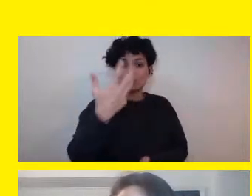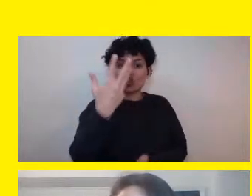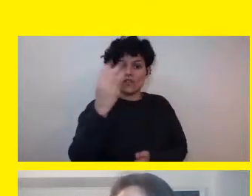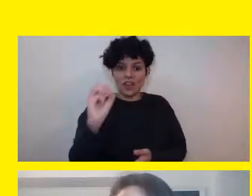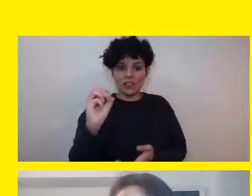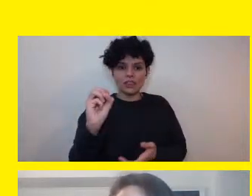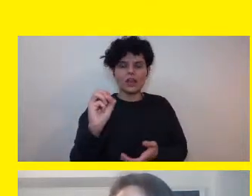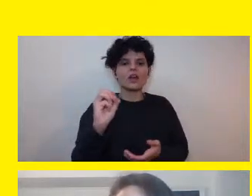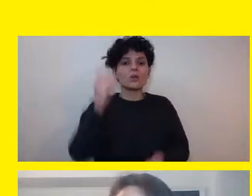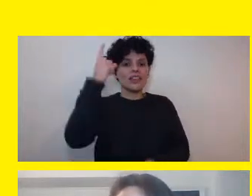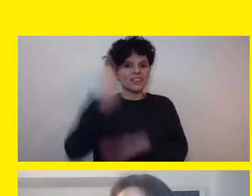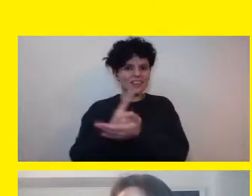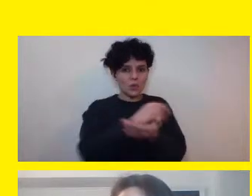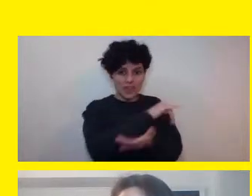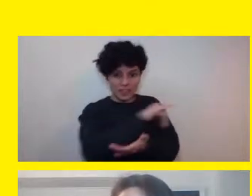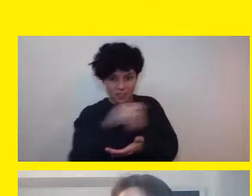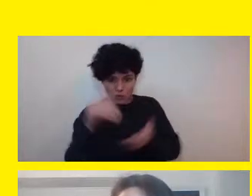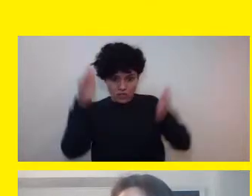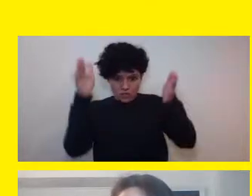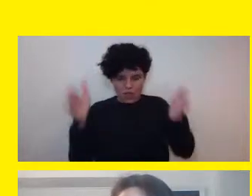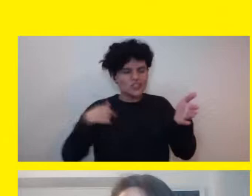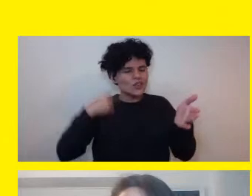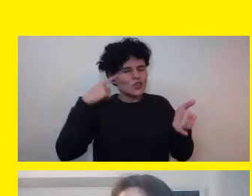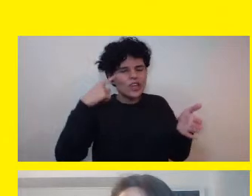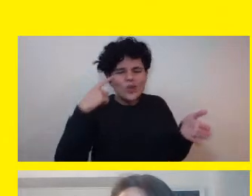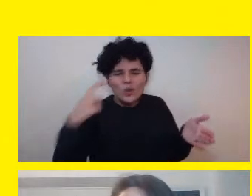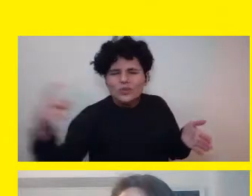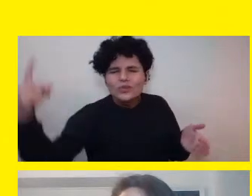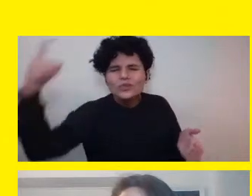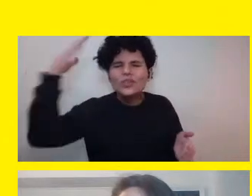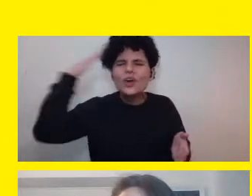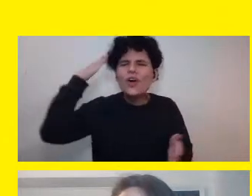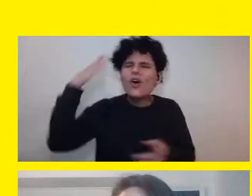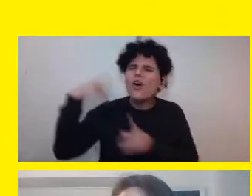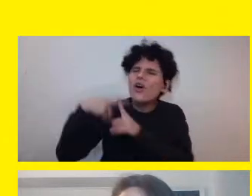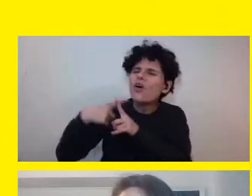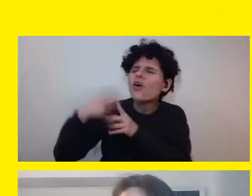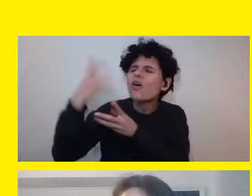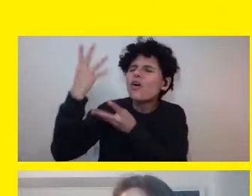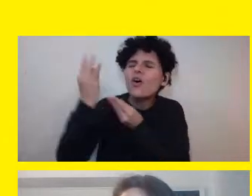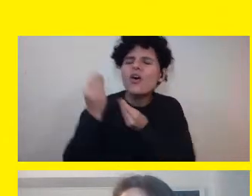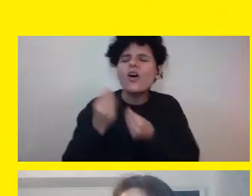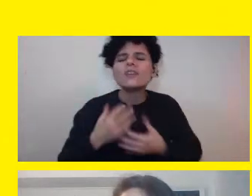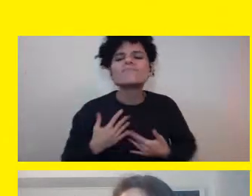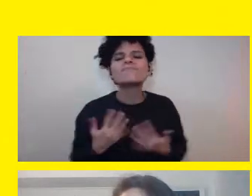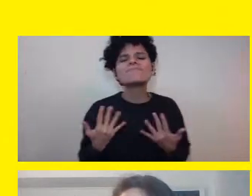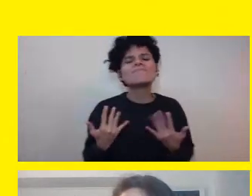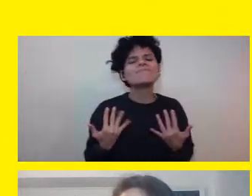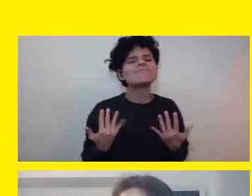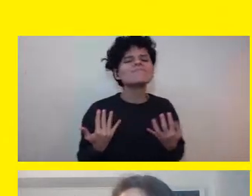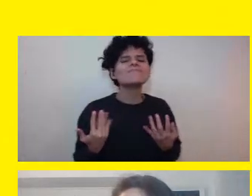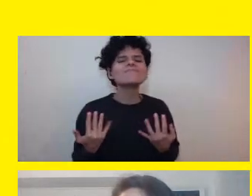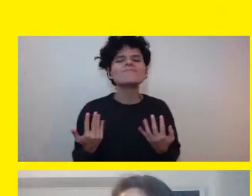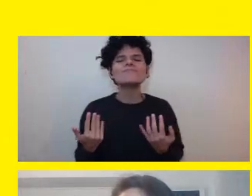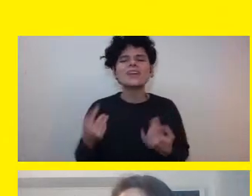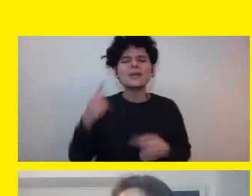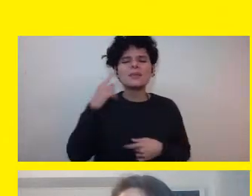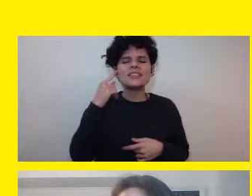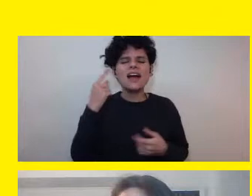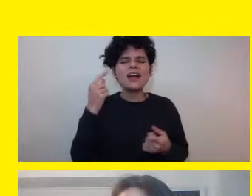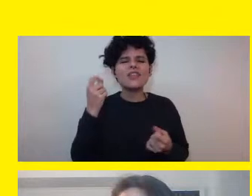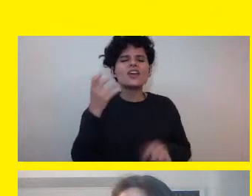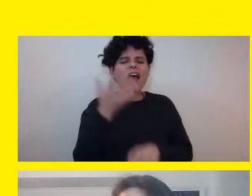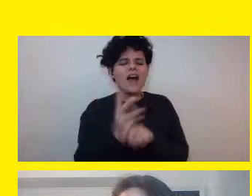gran ilusión, pero gran ilusión respecto a lo que podía representar la figura de una Secretaría